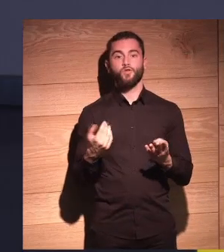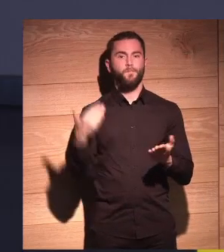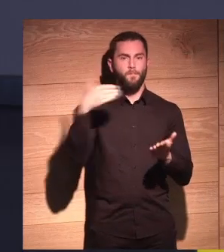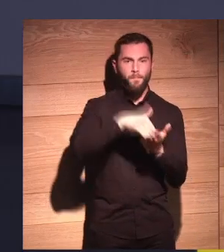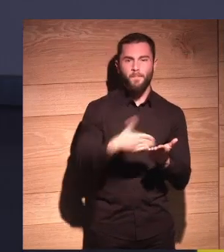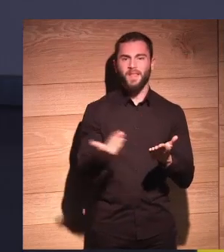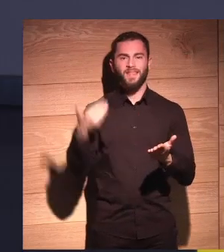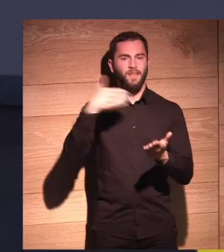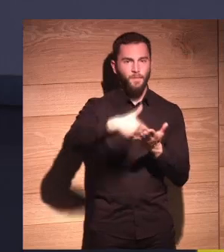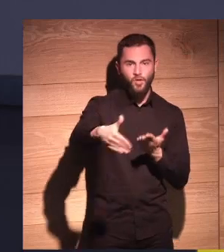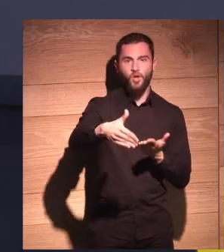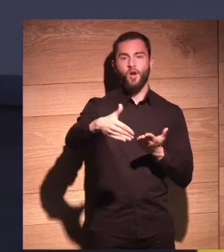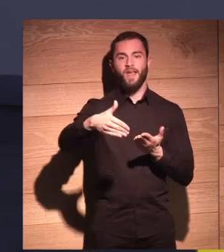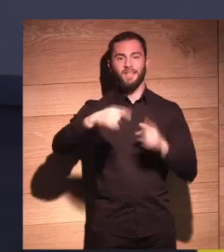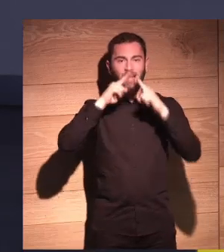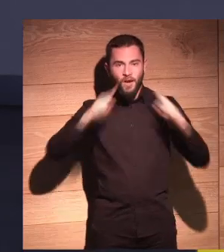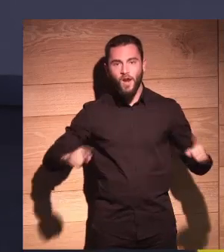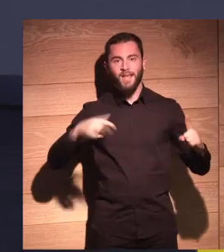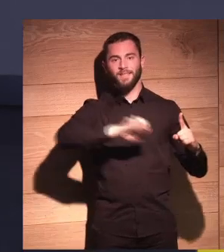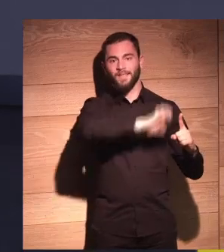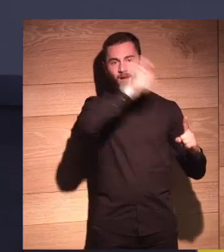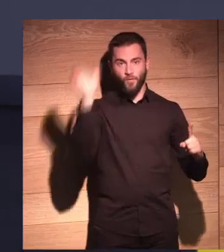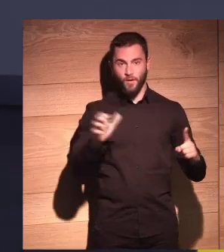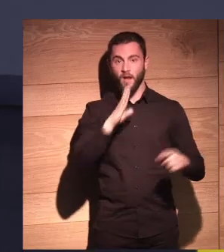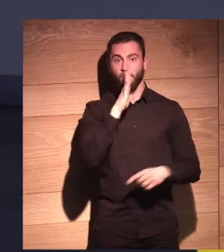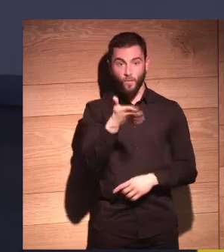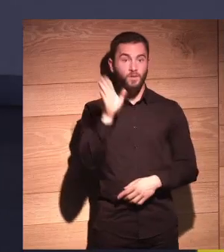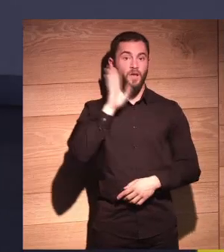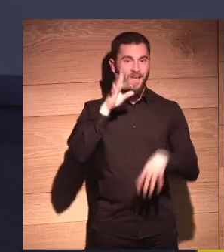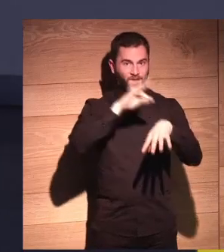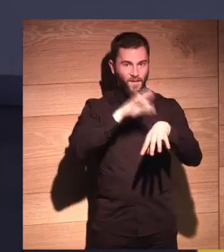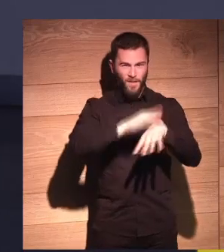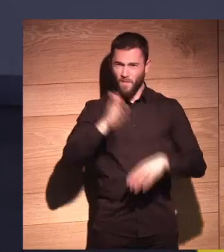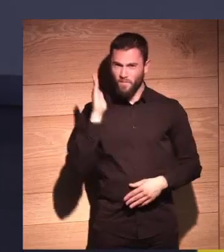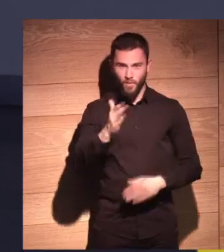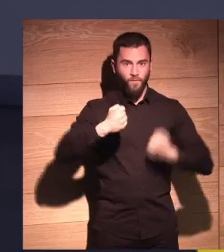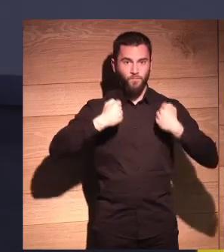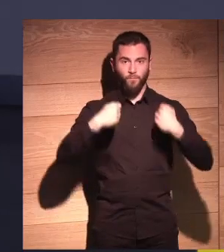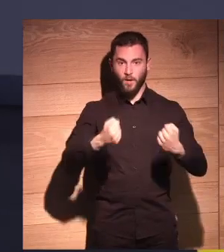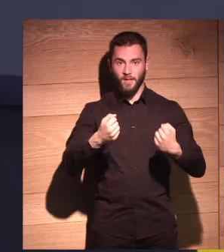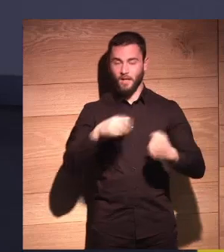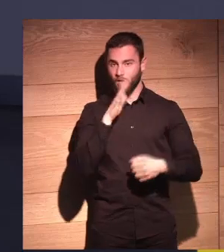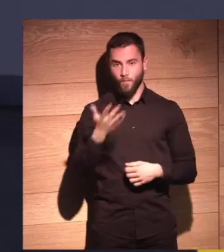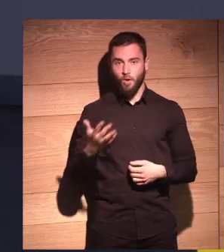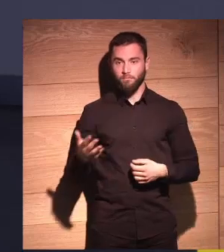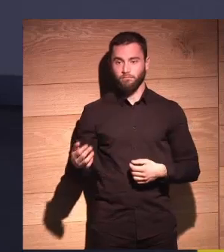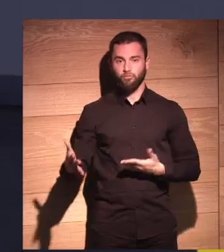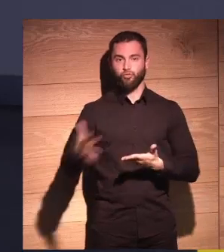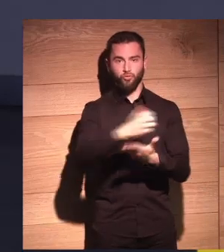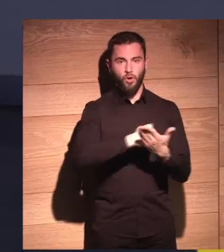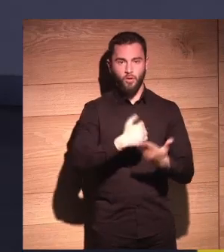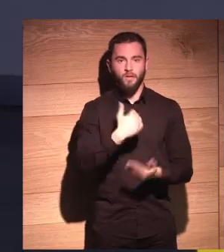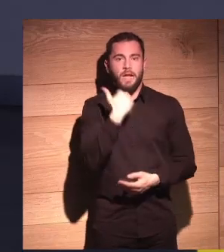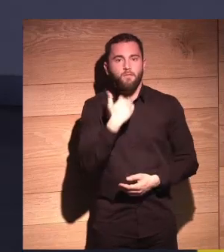Europa. Y precisamente por esto, porque son enfermedades devastadoras y porque casi todo el mundo conoce a alguien, ¿no?, que